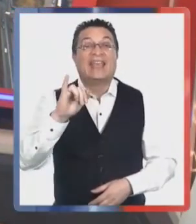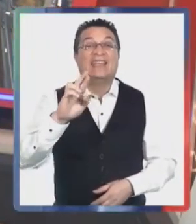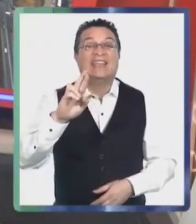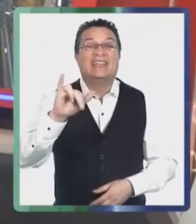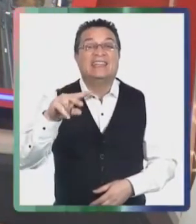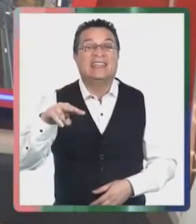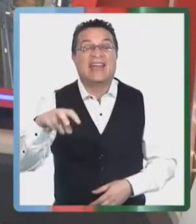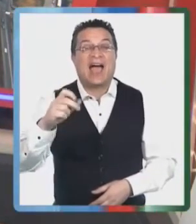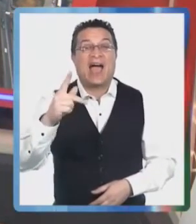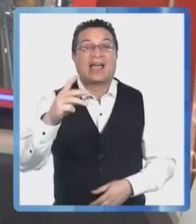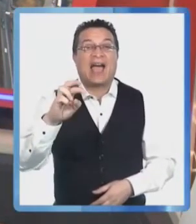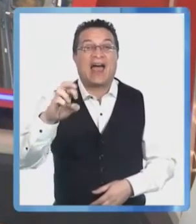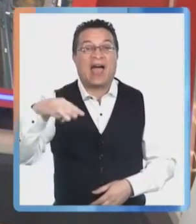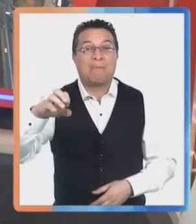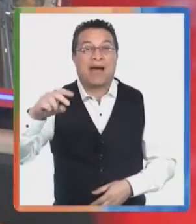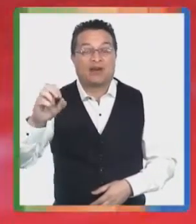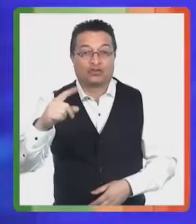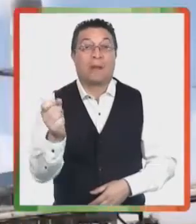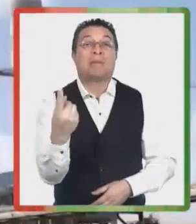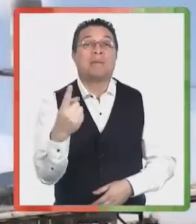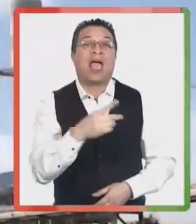Karamanos al gabinete de la primera dama.